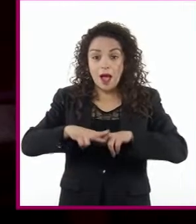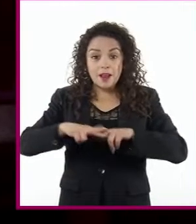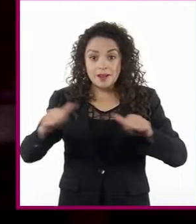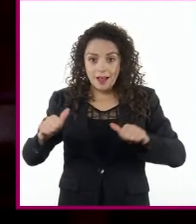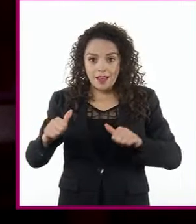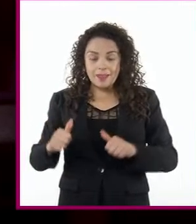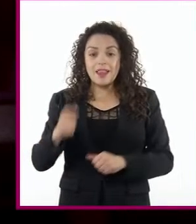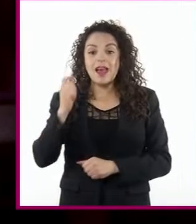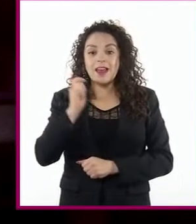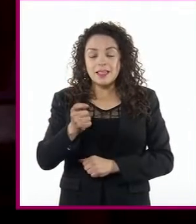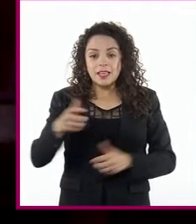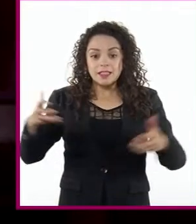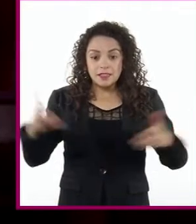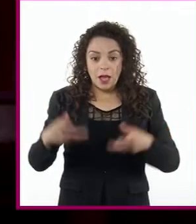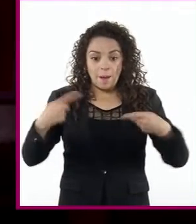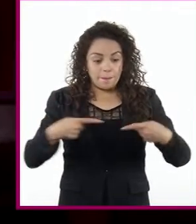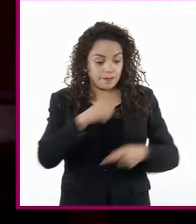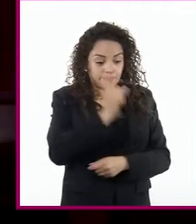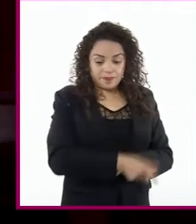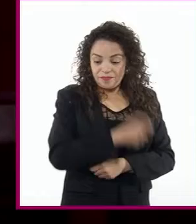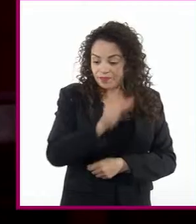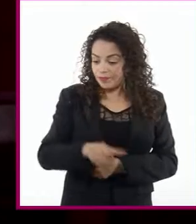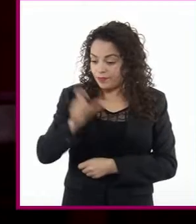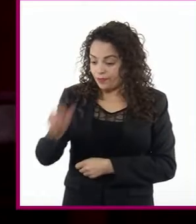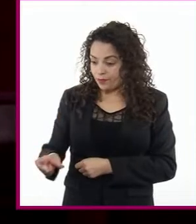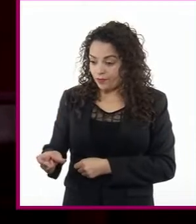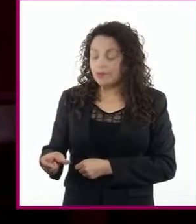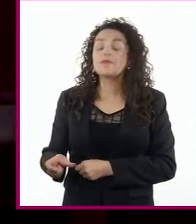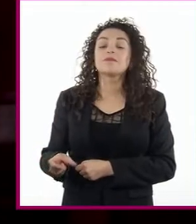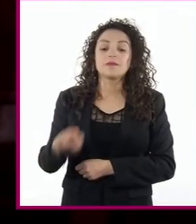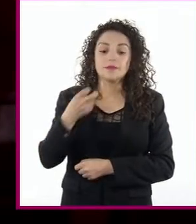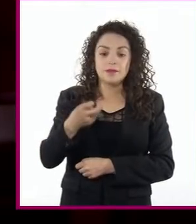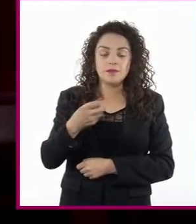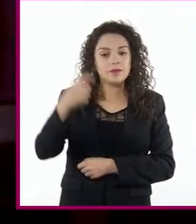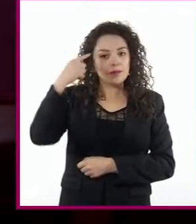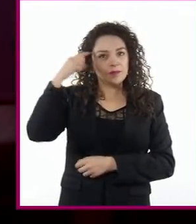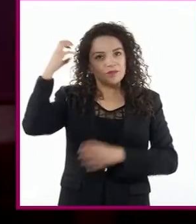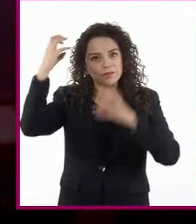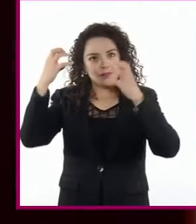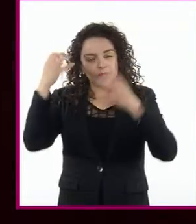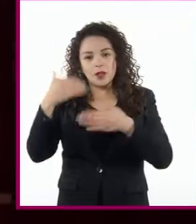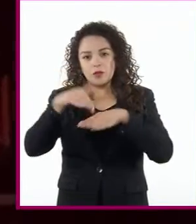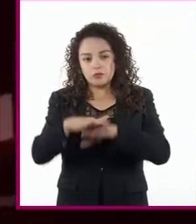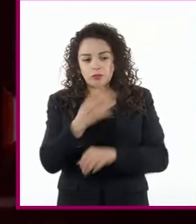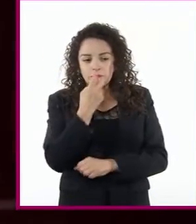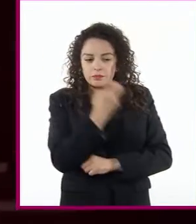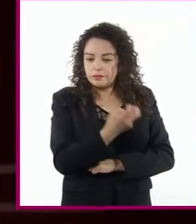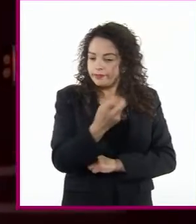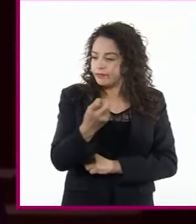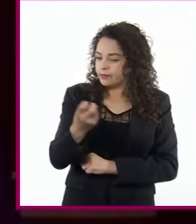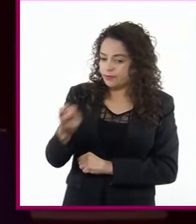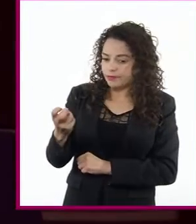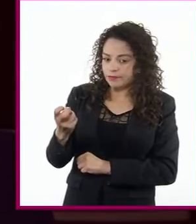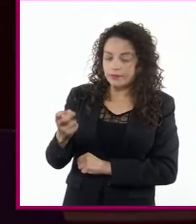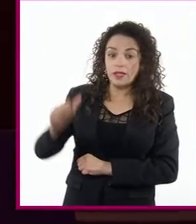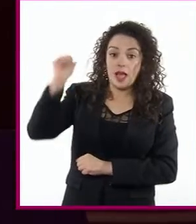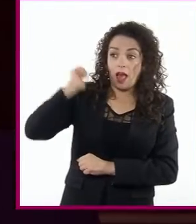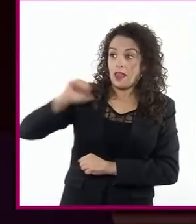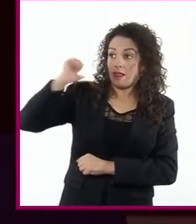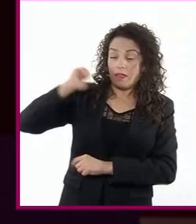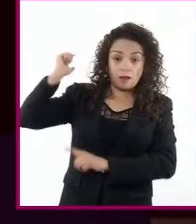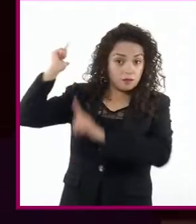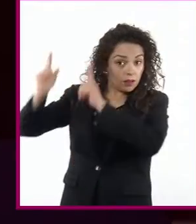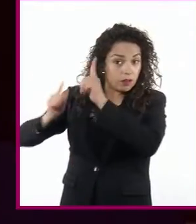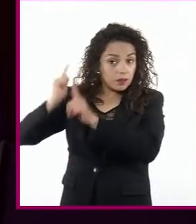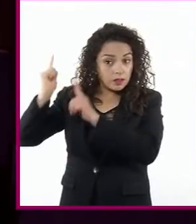las acciones de los personajes e invitaba a la reflexión acerca de ellos. Los griegos antiguos